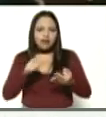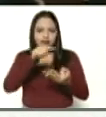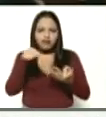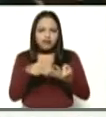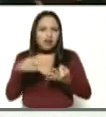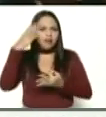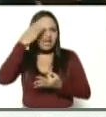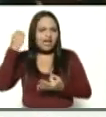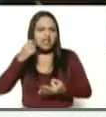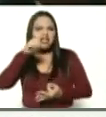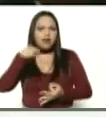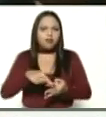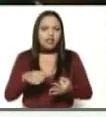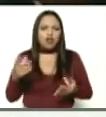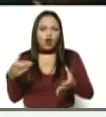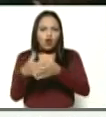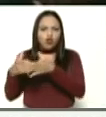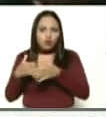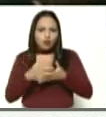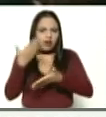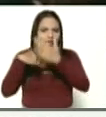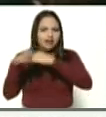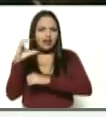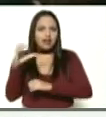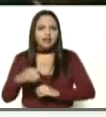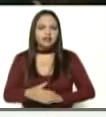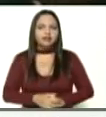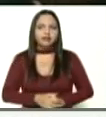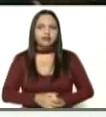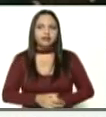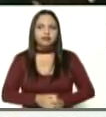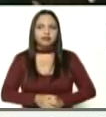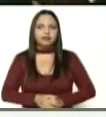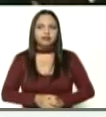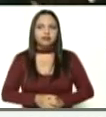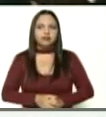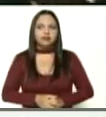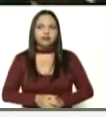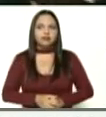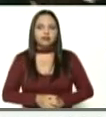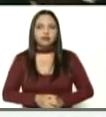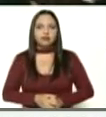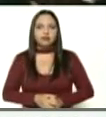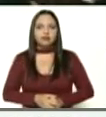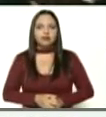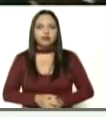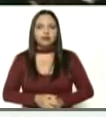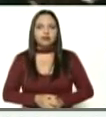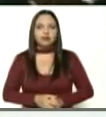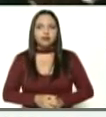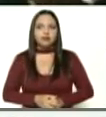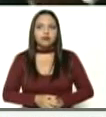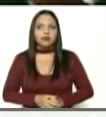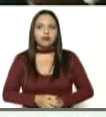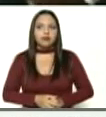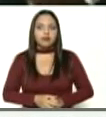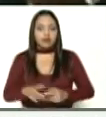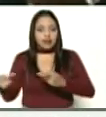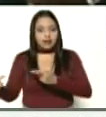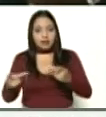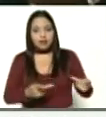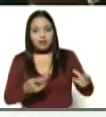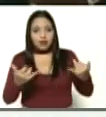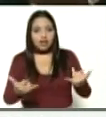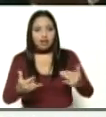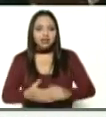mantuanos. Del grito de la independencia del 19 de abril de 1810. Invitamos a